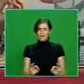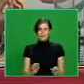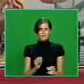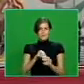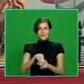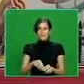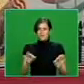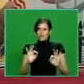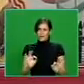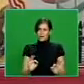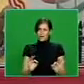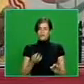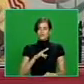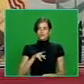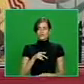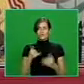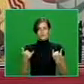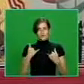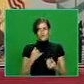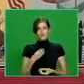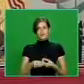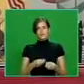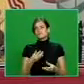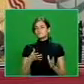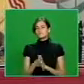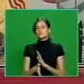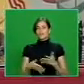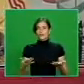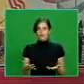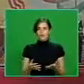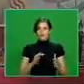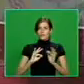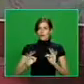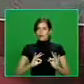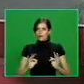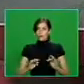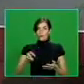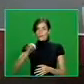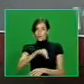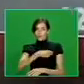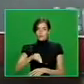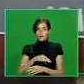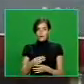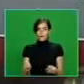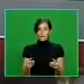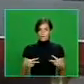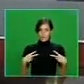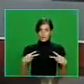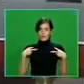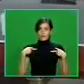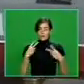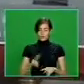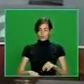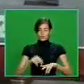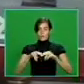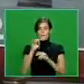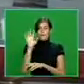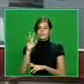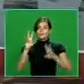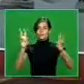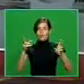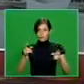nadie nosotros lo que estamos haciendo es teatro música vida construyendo un país